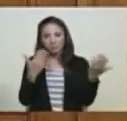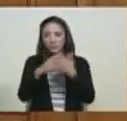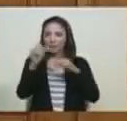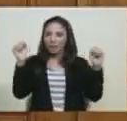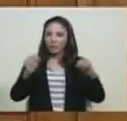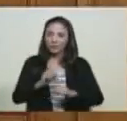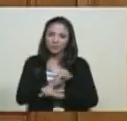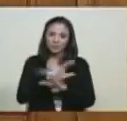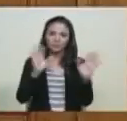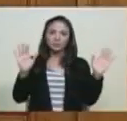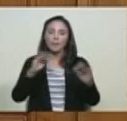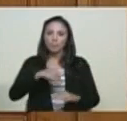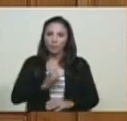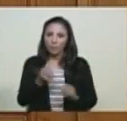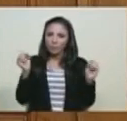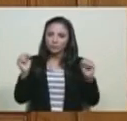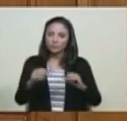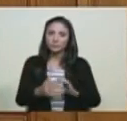nosotros.